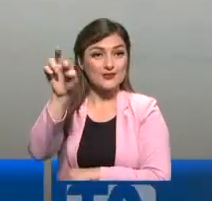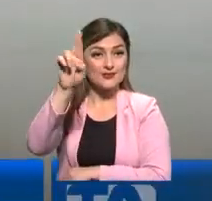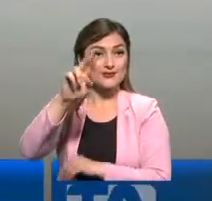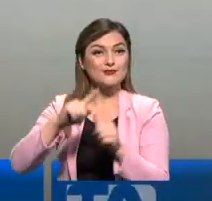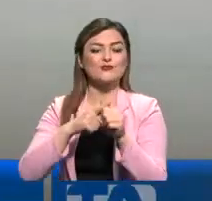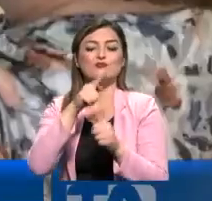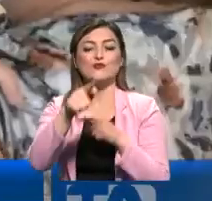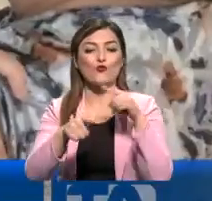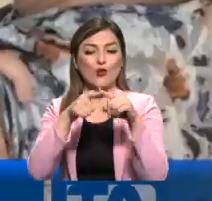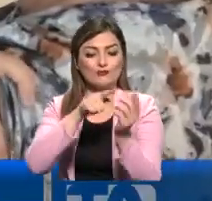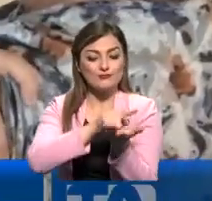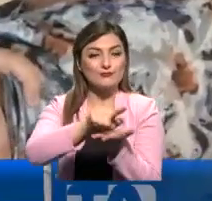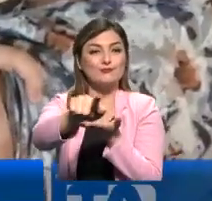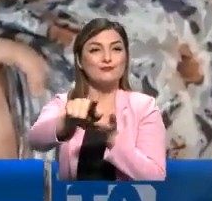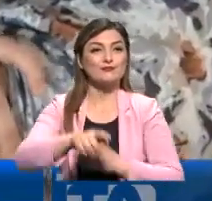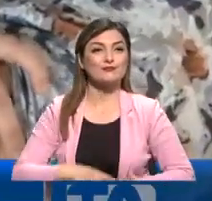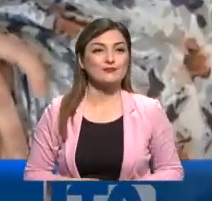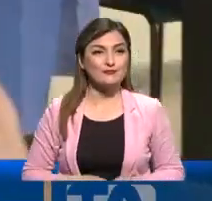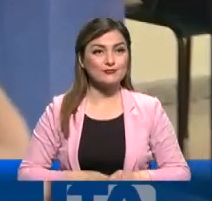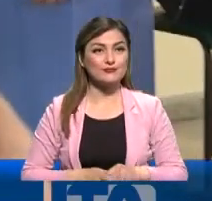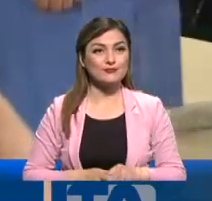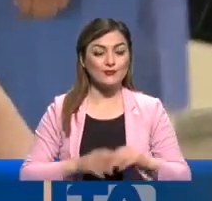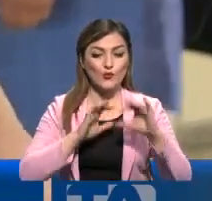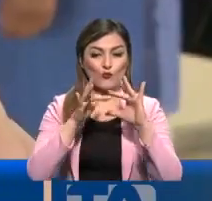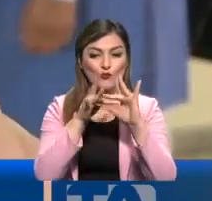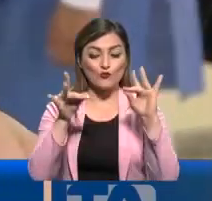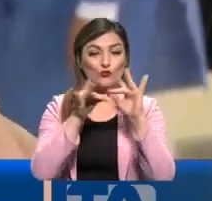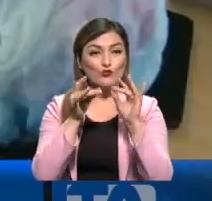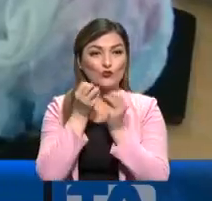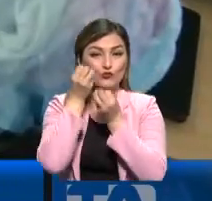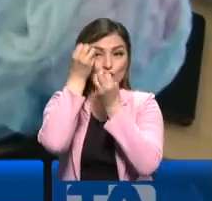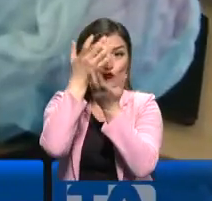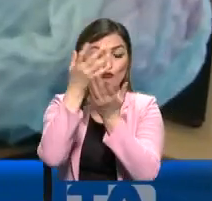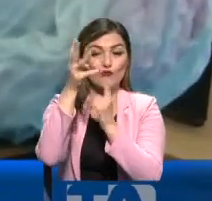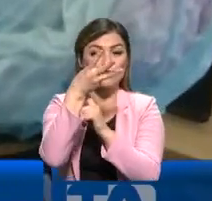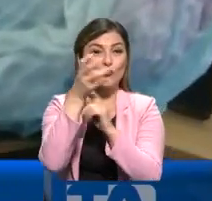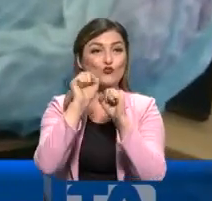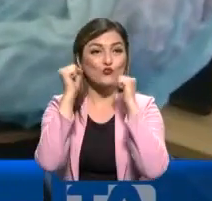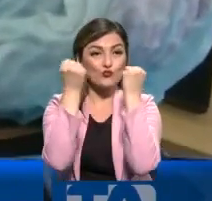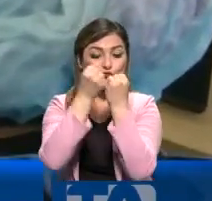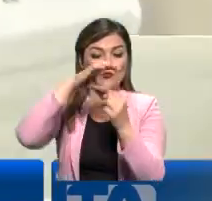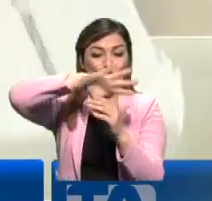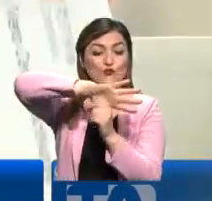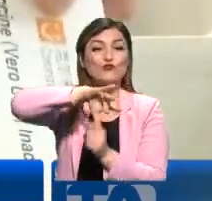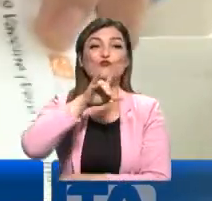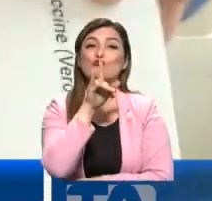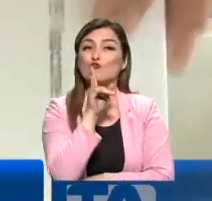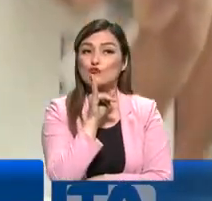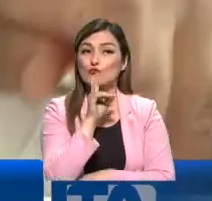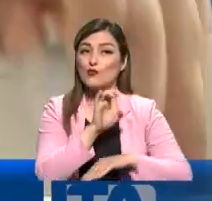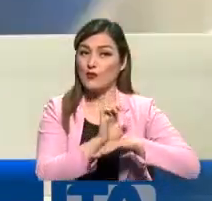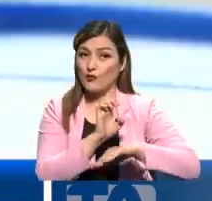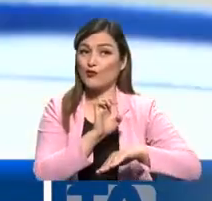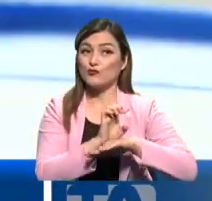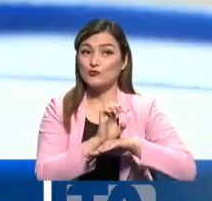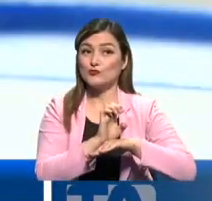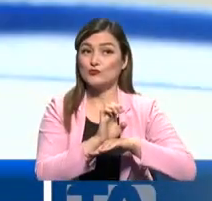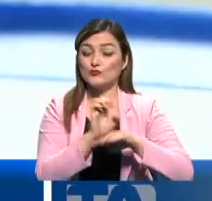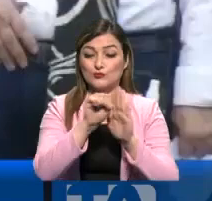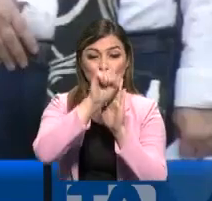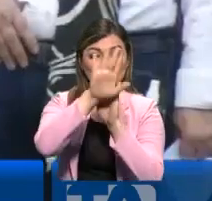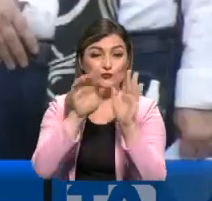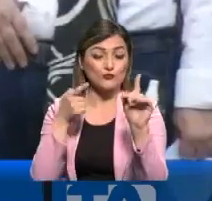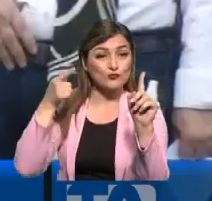entrega llegará esta semana según el comunicado que fue publicado en las redes sociales de la embajada de eeuu en ecuador esta donación